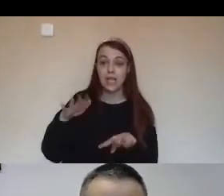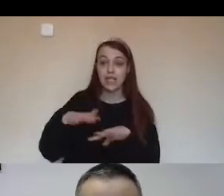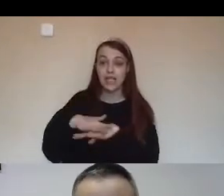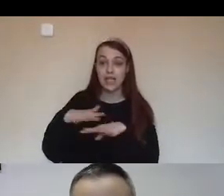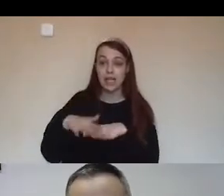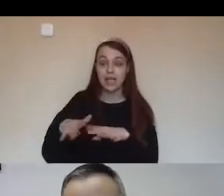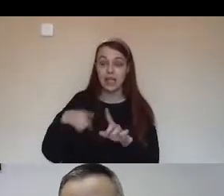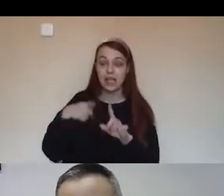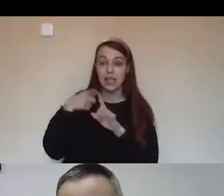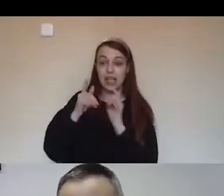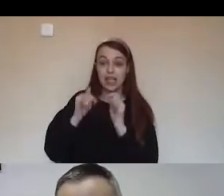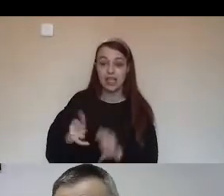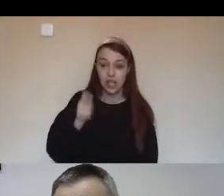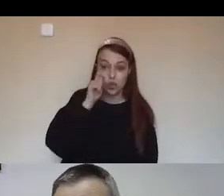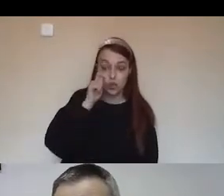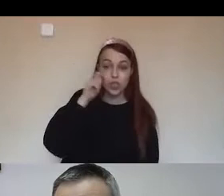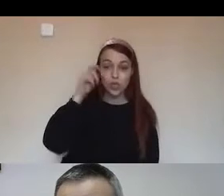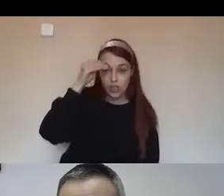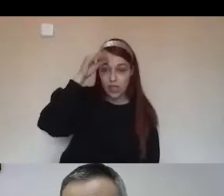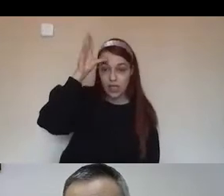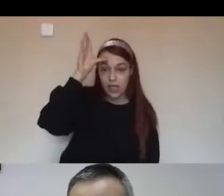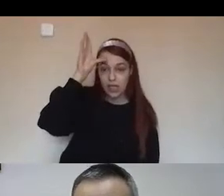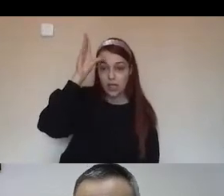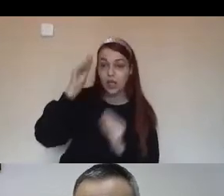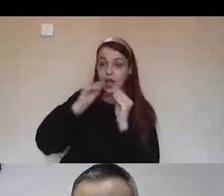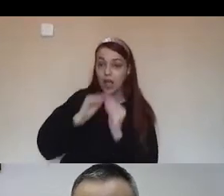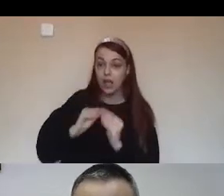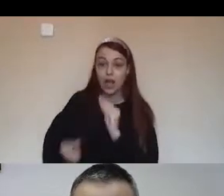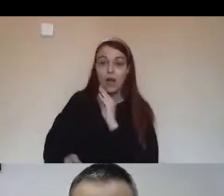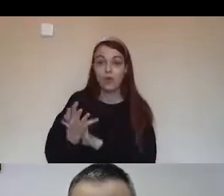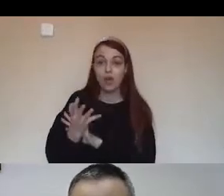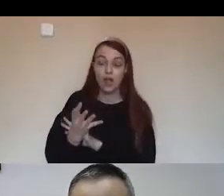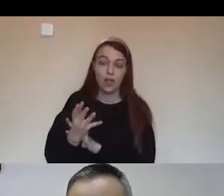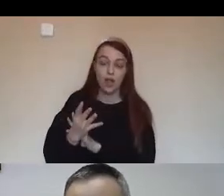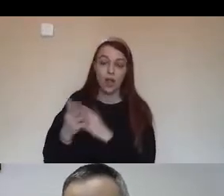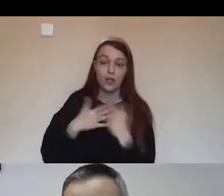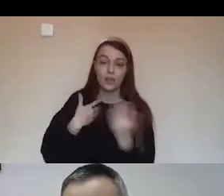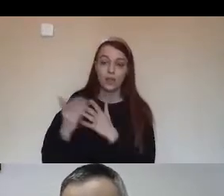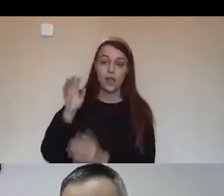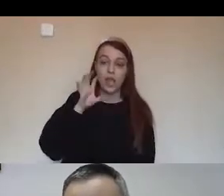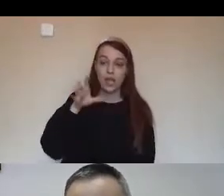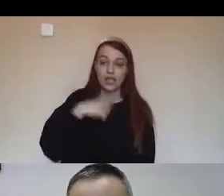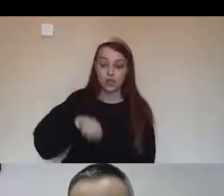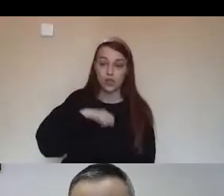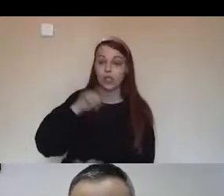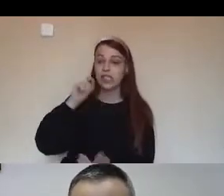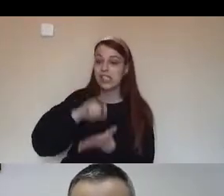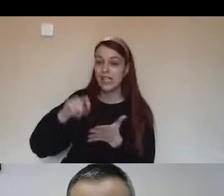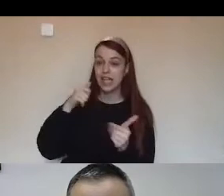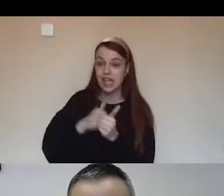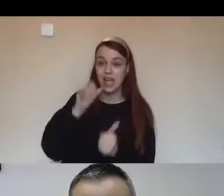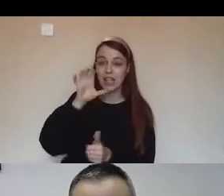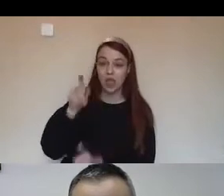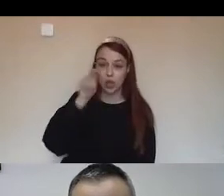destinos turísticos inteligentes elaborada, creada por el Estado español, por la Secretaría de Estado de Turismo, a través de